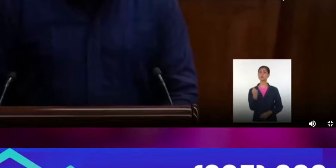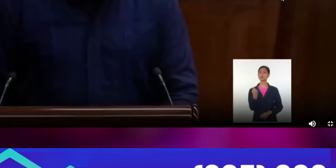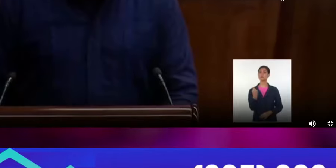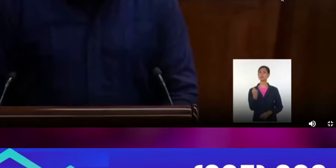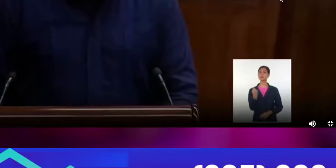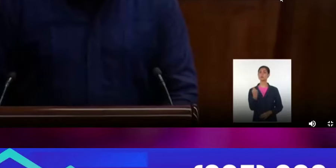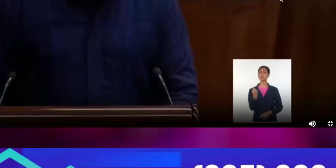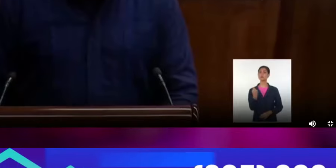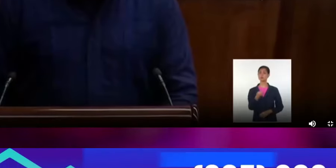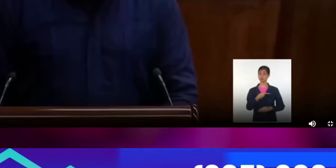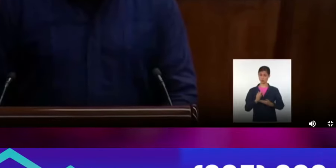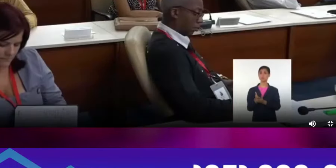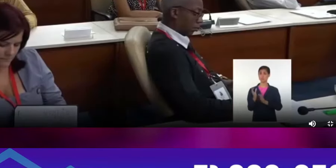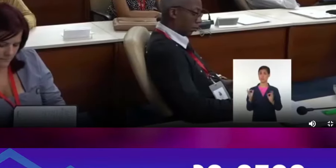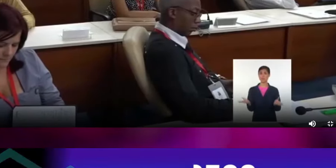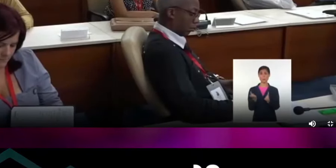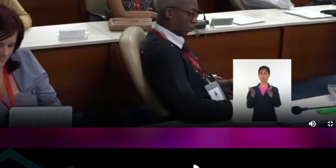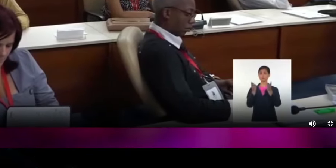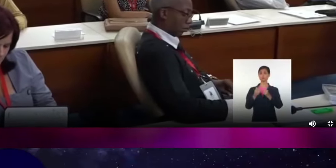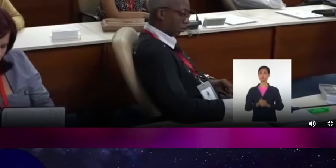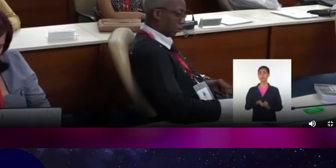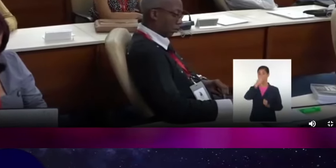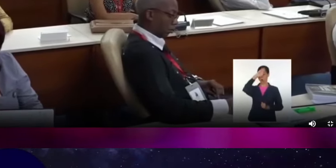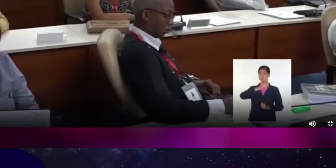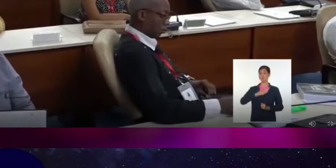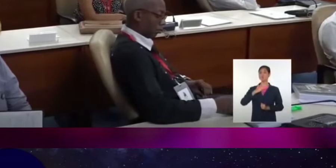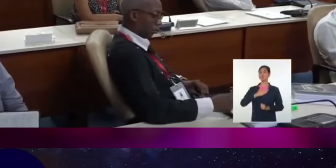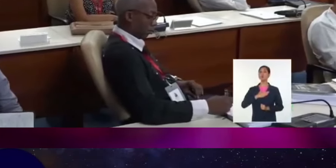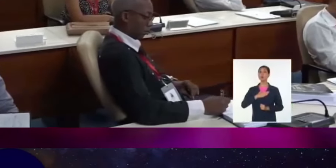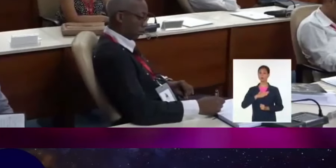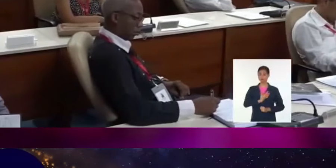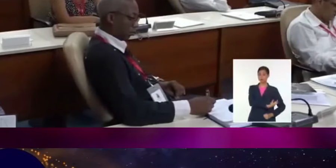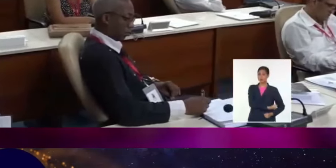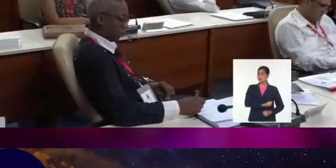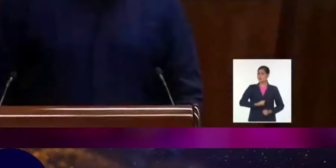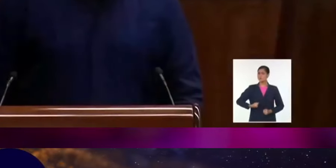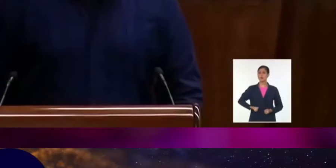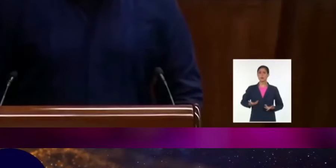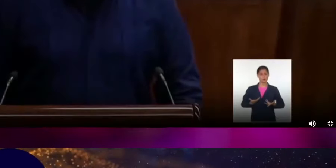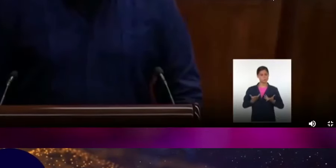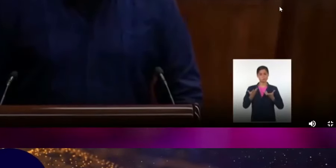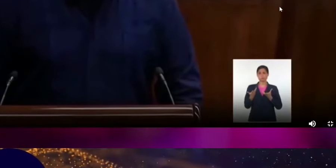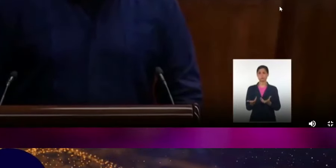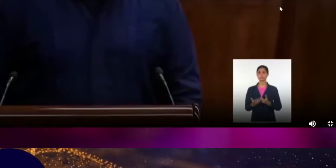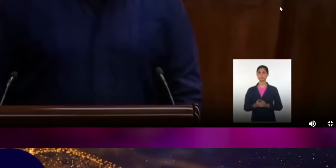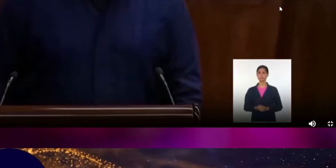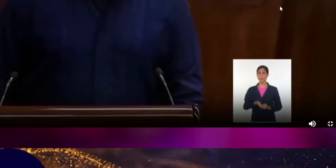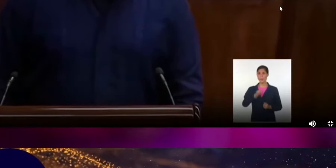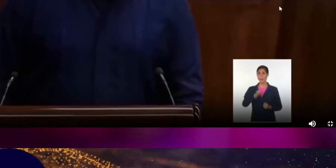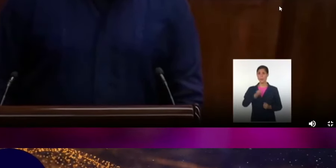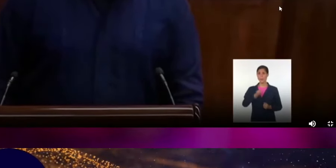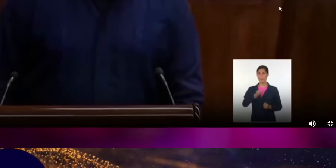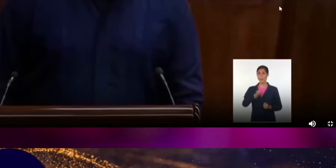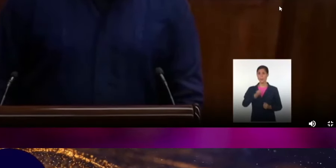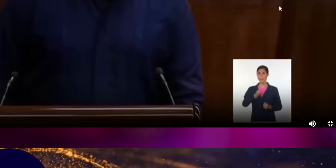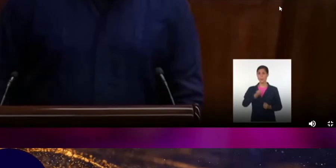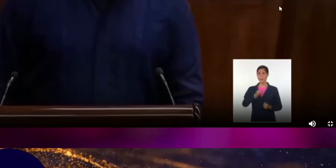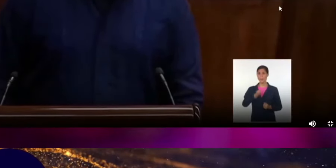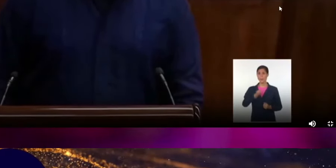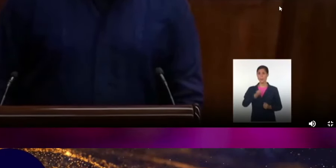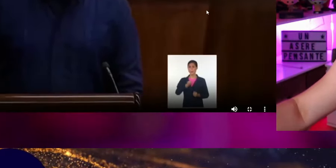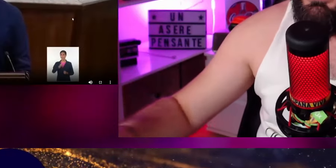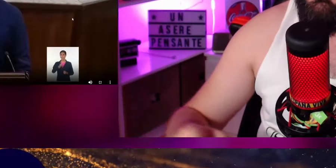que le cae a golpe a la gente, todo eso, no sé. Bueno, Me lo continuará pregunto yo. aceptando reveses al imperio. Ah, ¡patria o muerte! ¡Ay, coño! ¡Qué